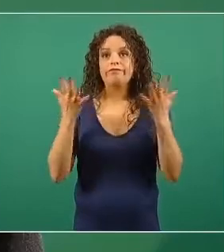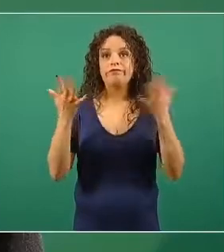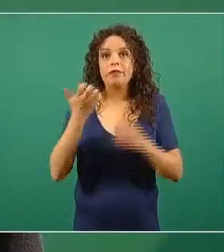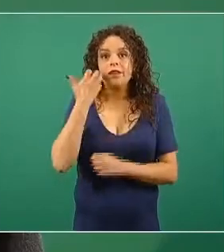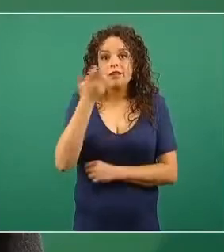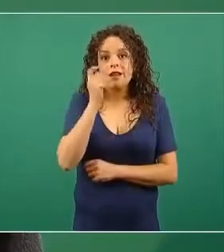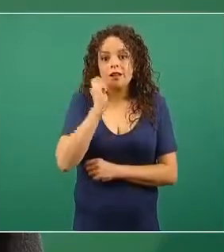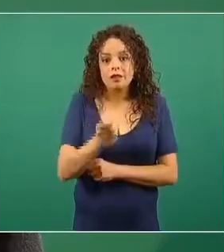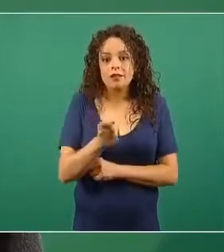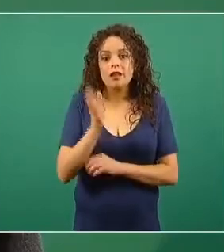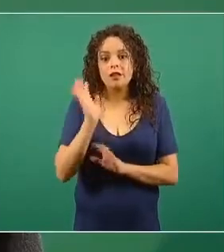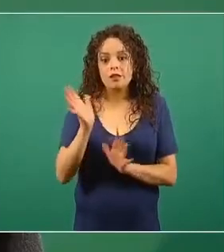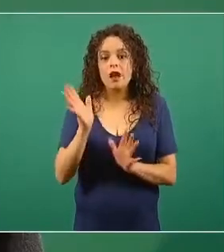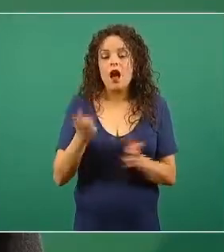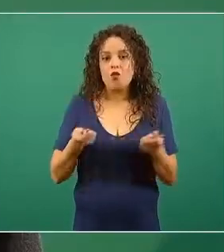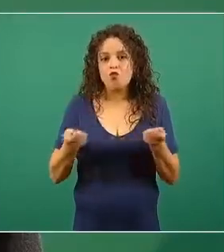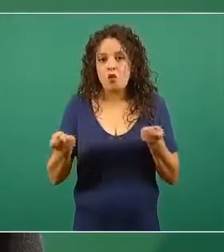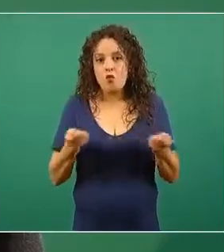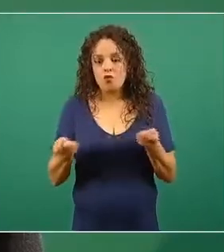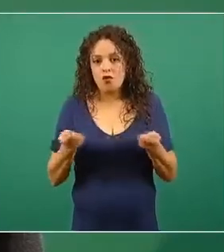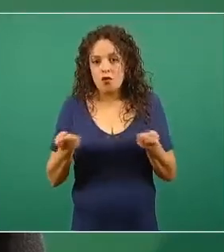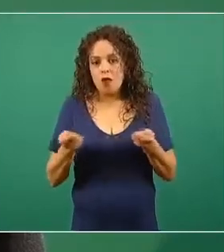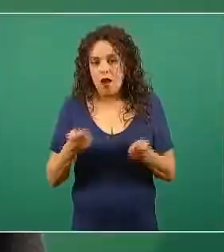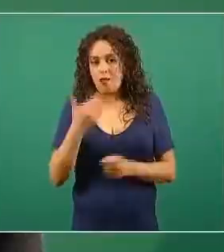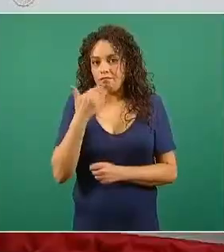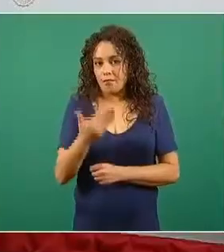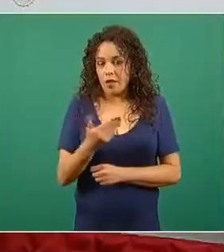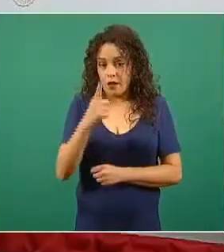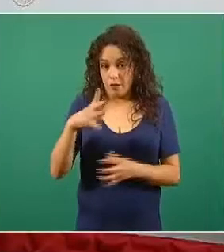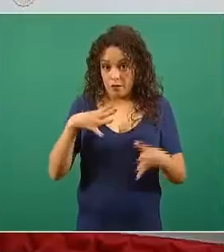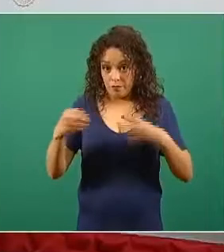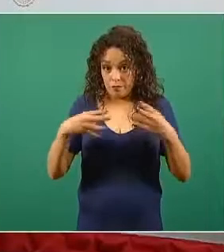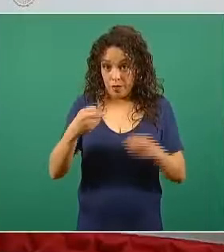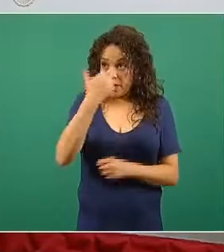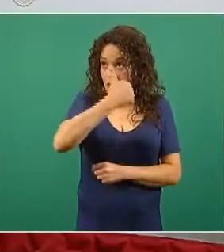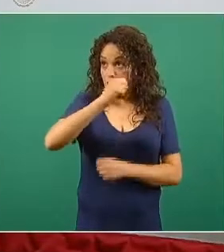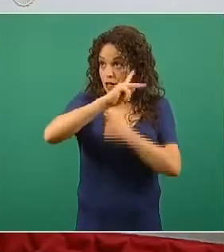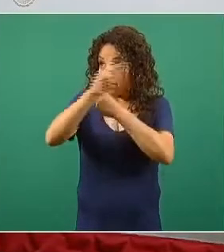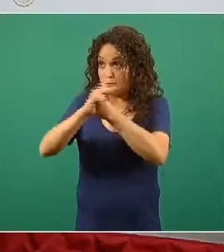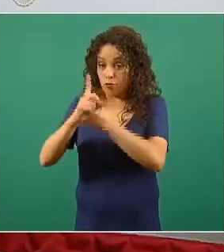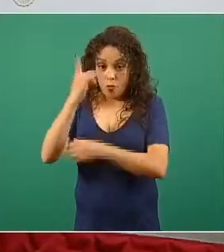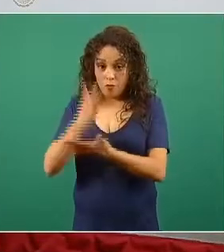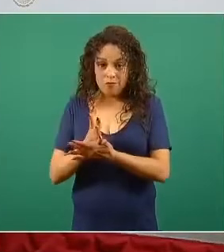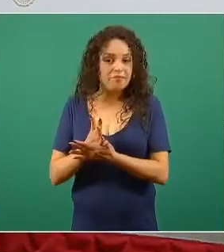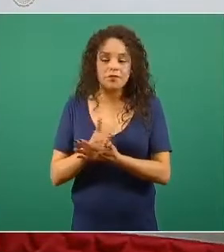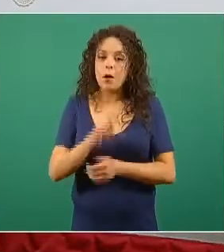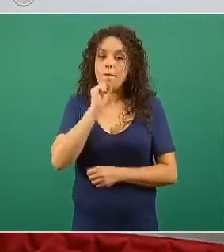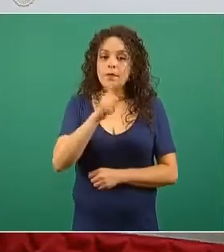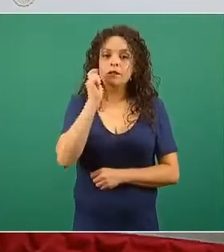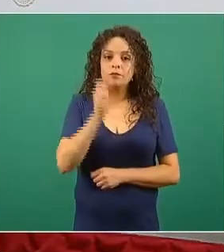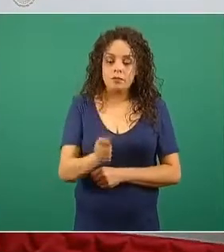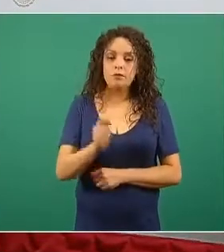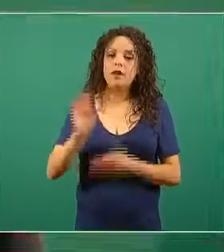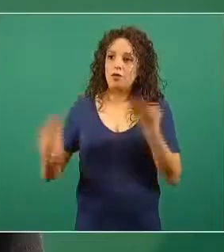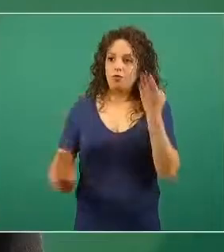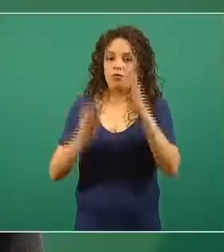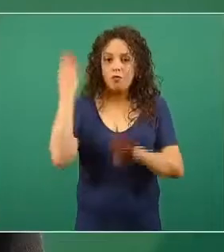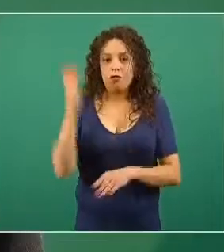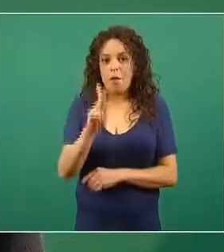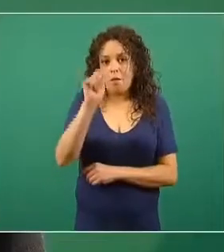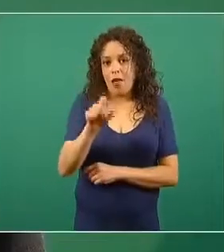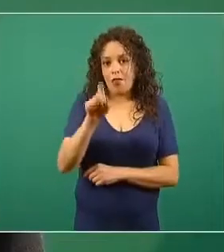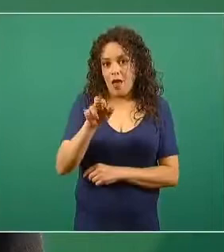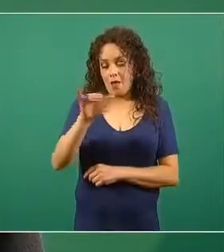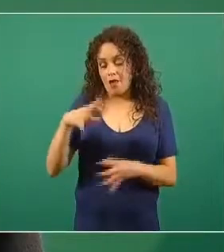en su momento, pues la mitigación no solamente de la epidemia en cada país, sino también de la pandemia a nivel